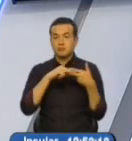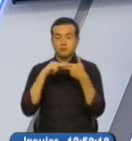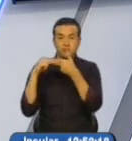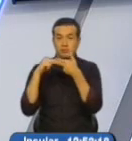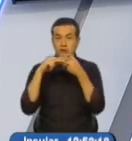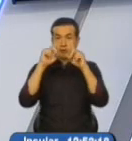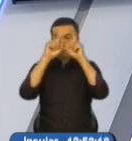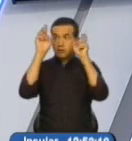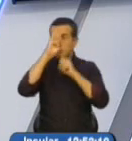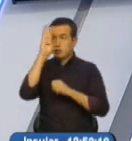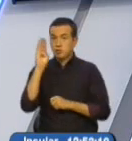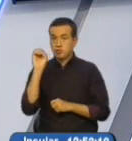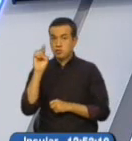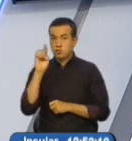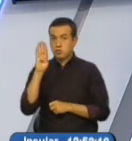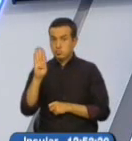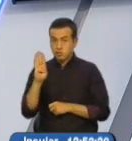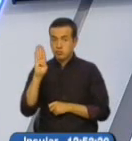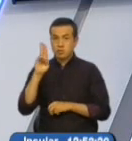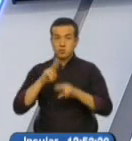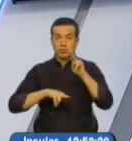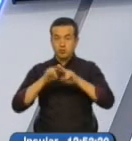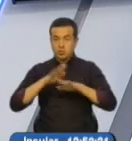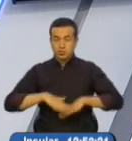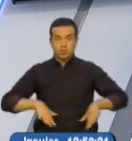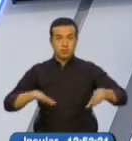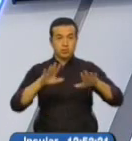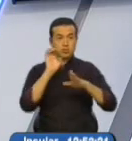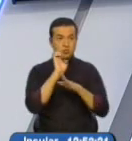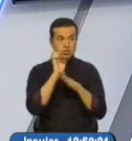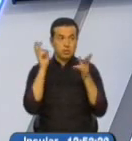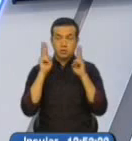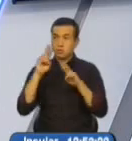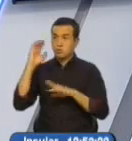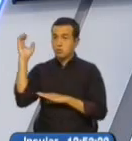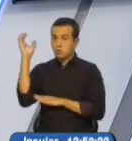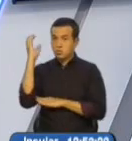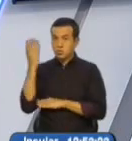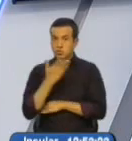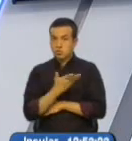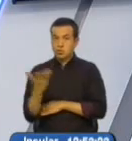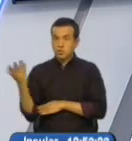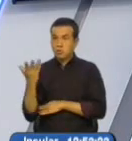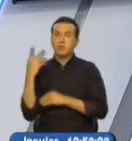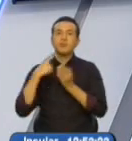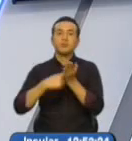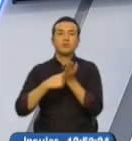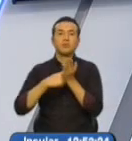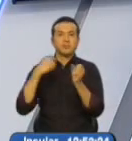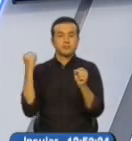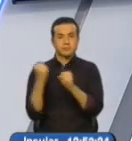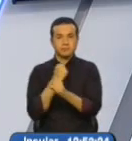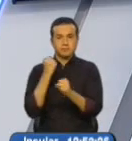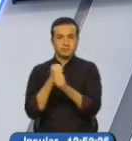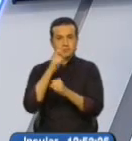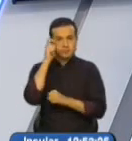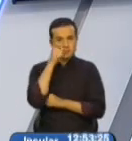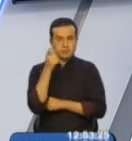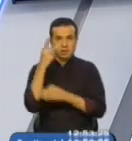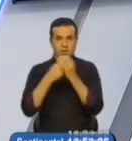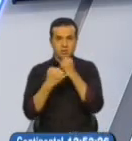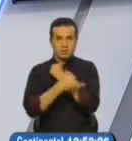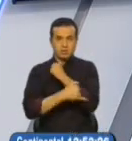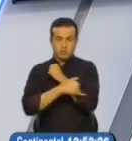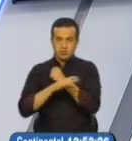empresa Odebrecht que habría tenido en construcciones tanto de obras en el Ecuador como en Colombia motivó una reunión de trabajo entre los fiscales de ambas